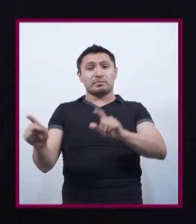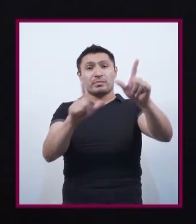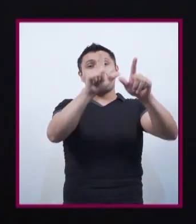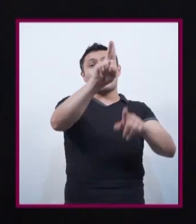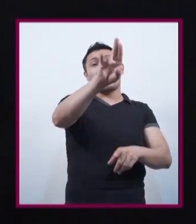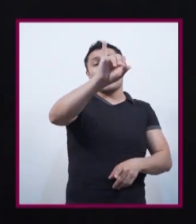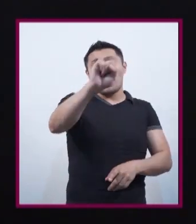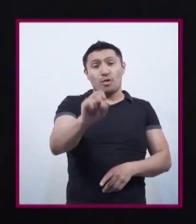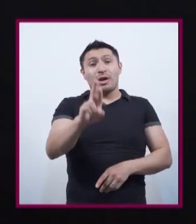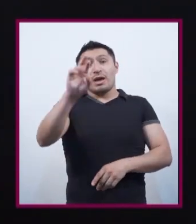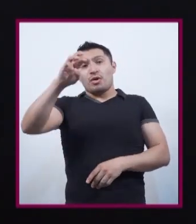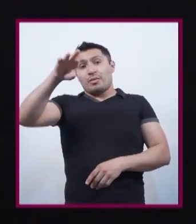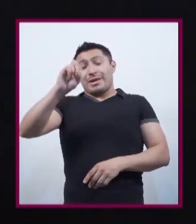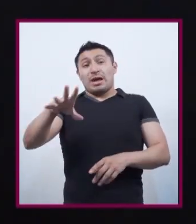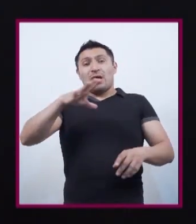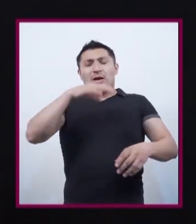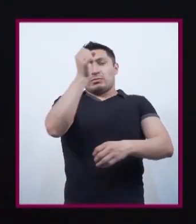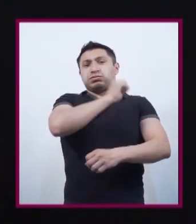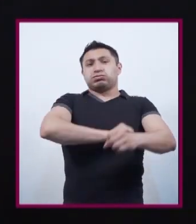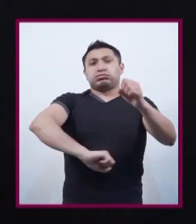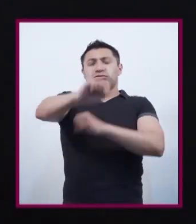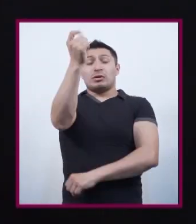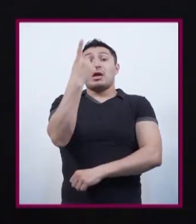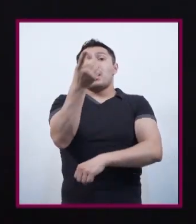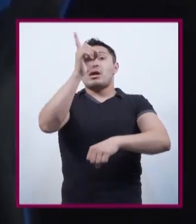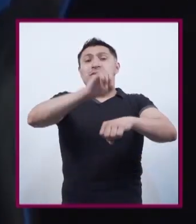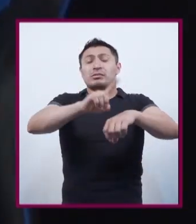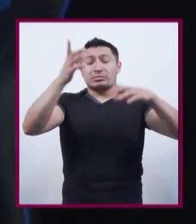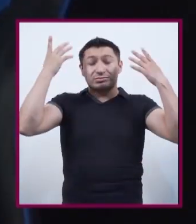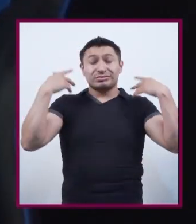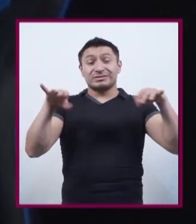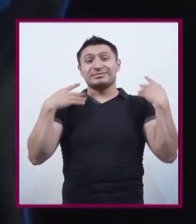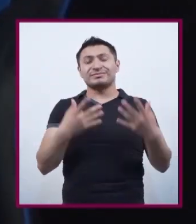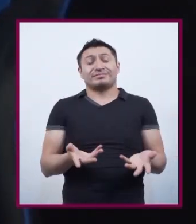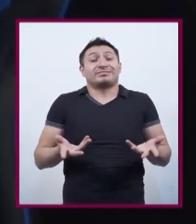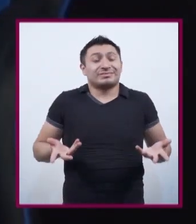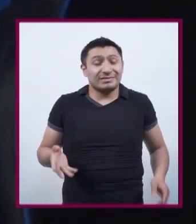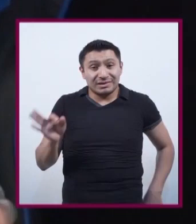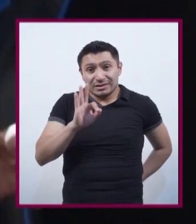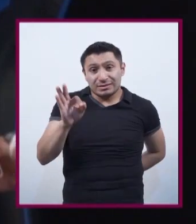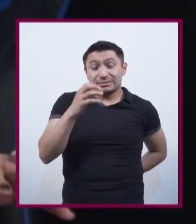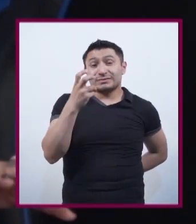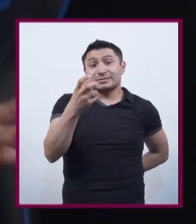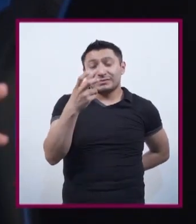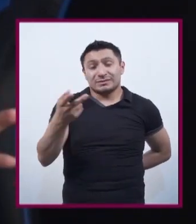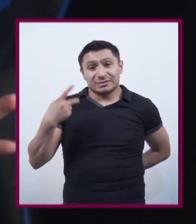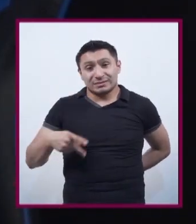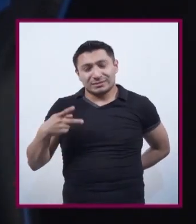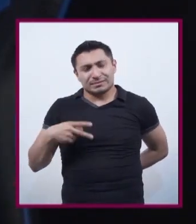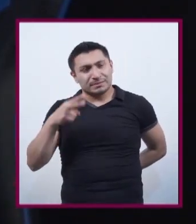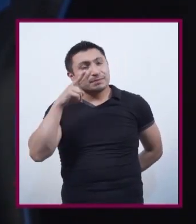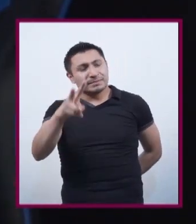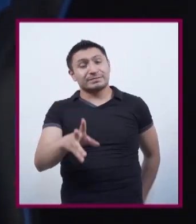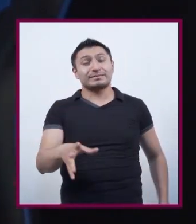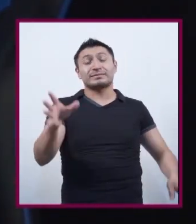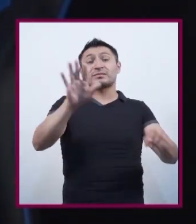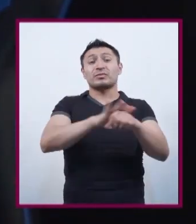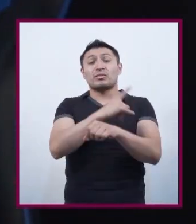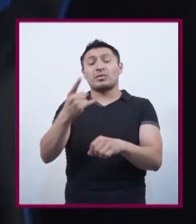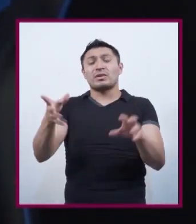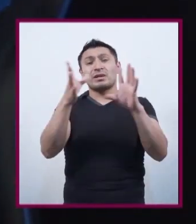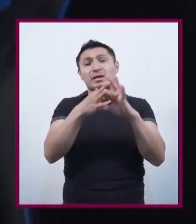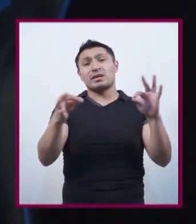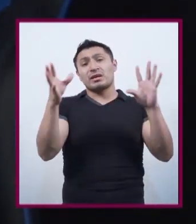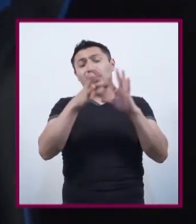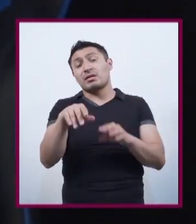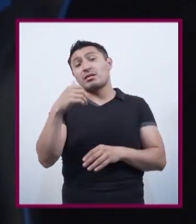Luis Romero Carrasco conquistó la fama en un solo día. Quizás esta atracción de la gente por él se debió a las descripciones